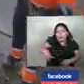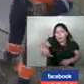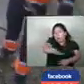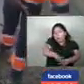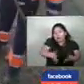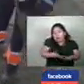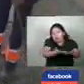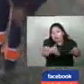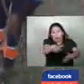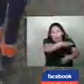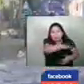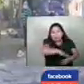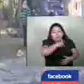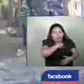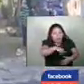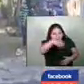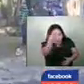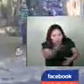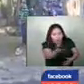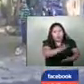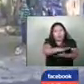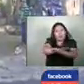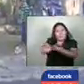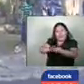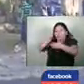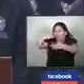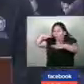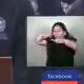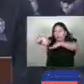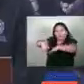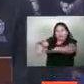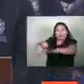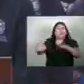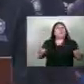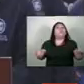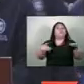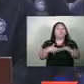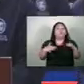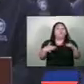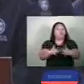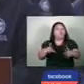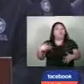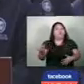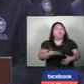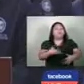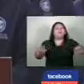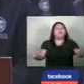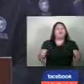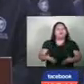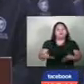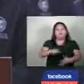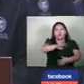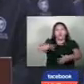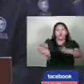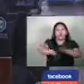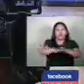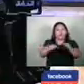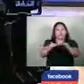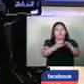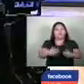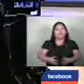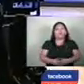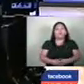chapoda de predios partidos, limpieza de quebradas y al final tendremos la cobertura de todos los distritos.